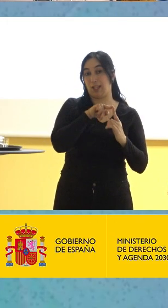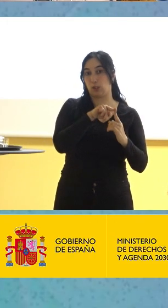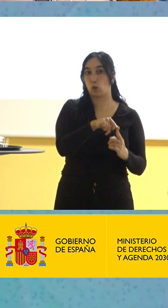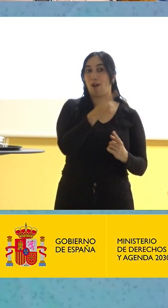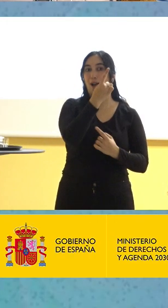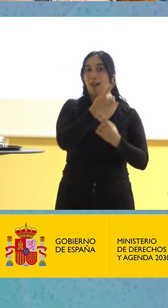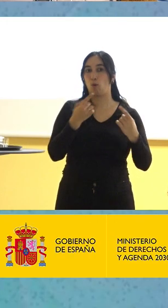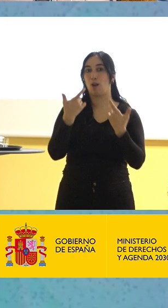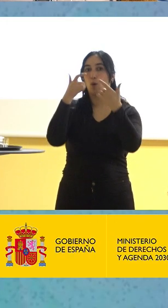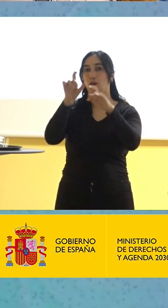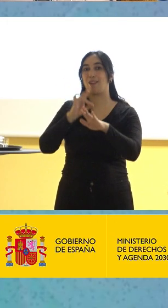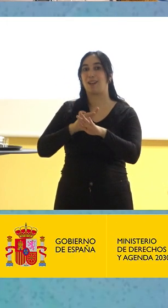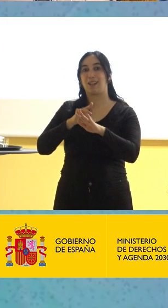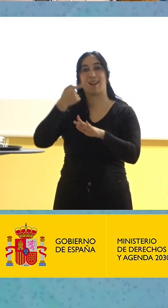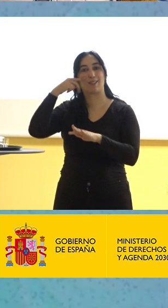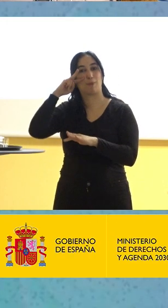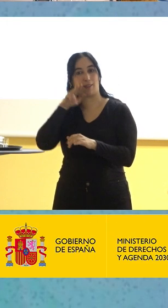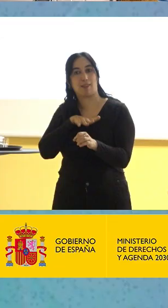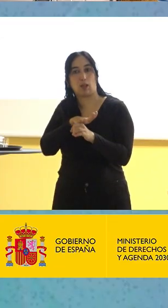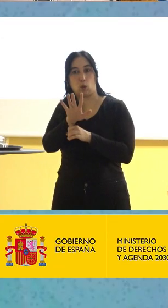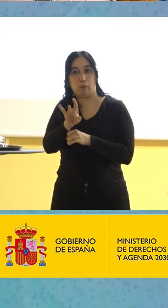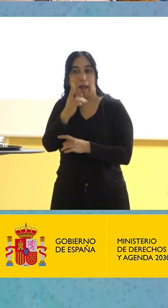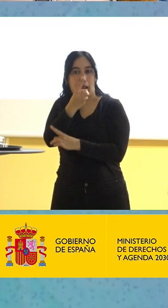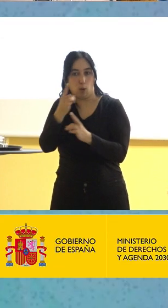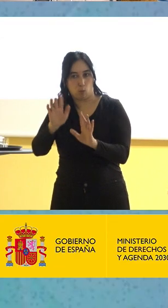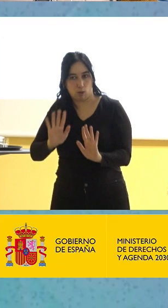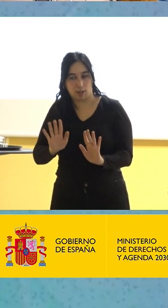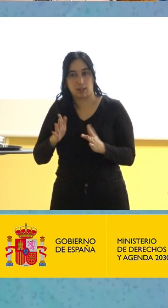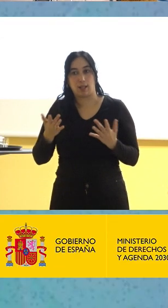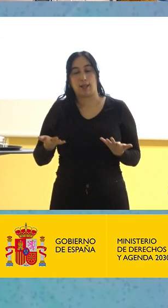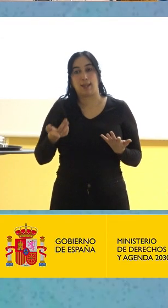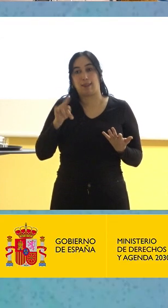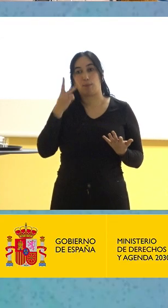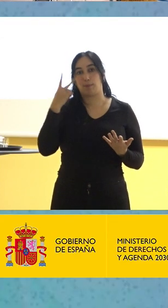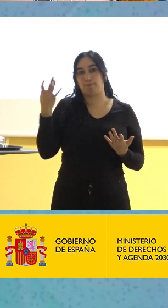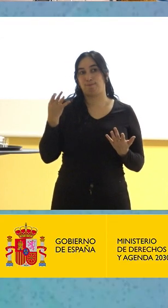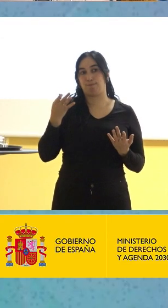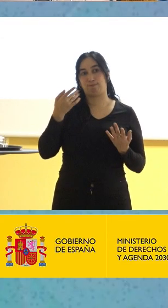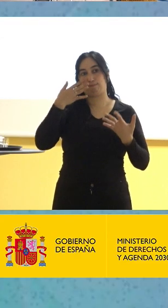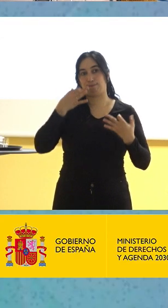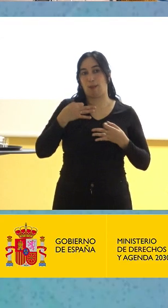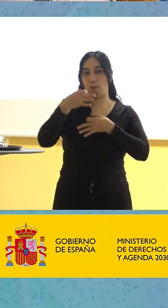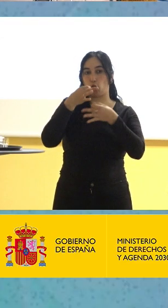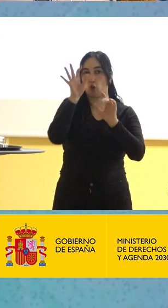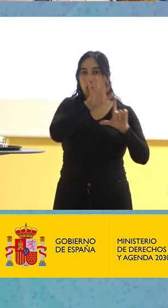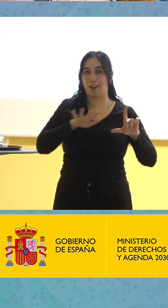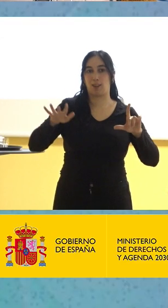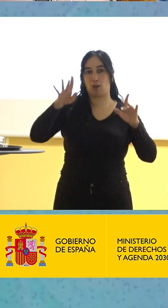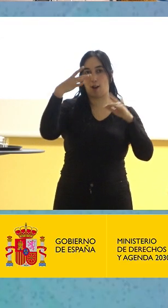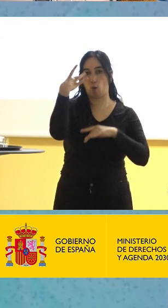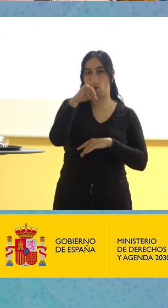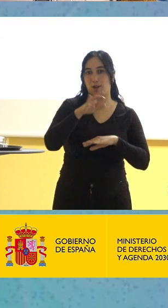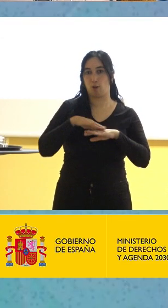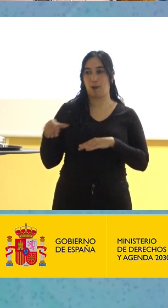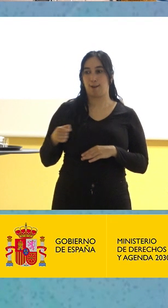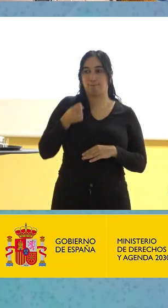las unidades clínicas de experiencia, ¿no? Pero nuevamente encontramos que tampoco existe un protocolo nacional único de